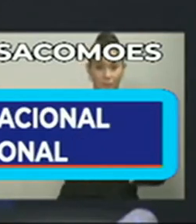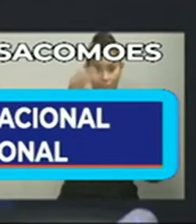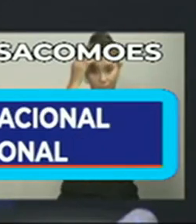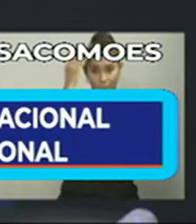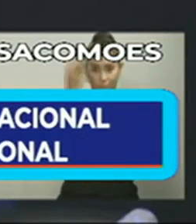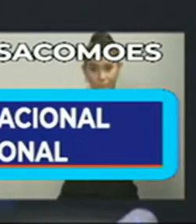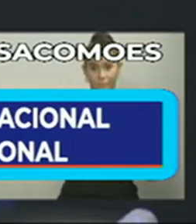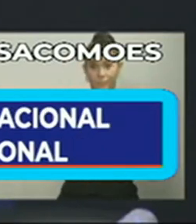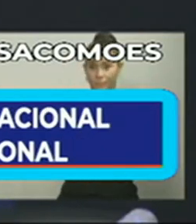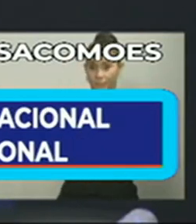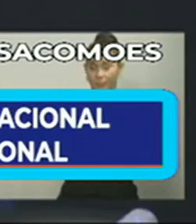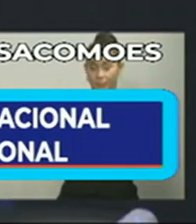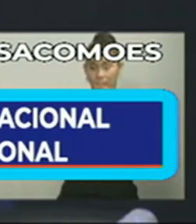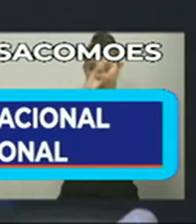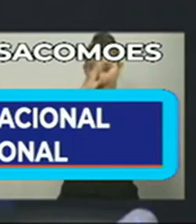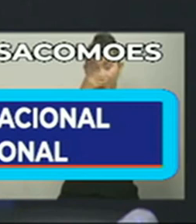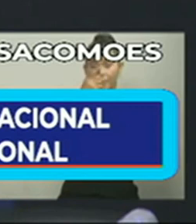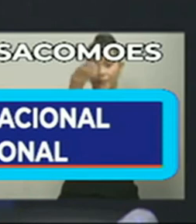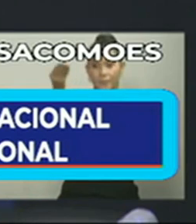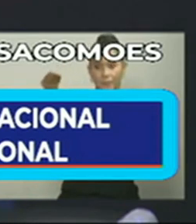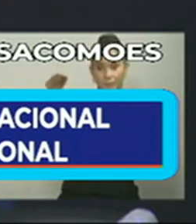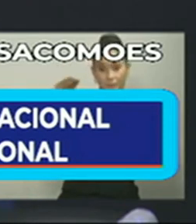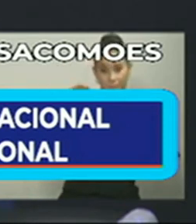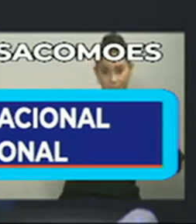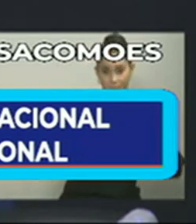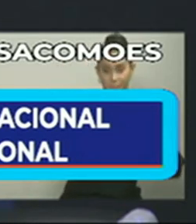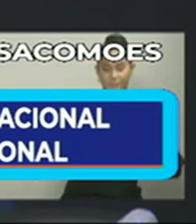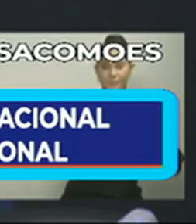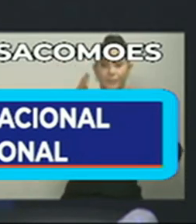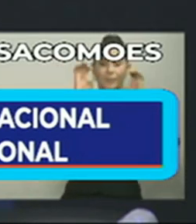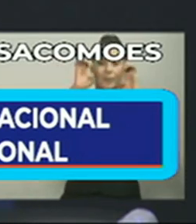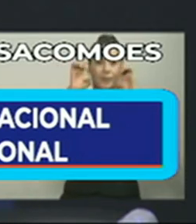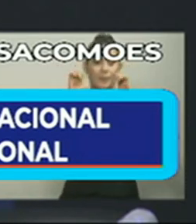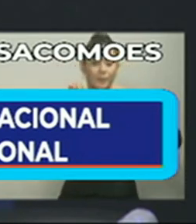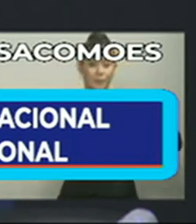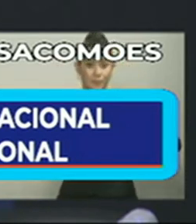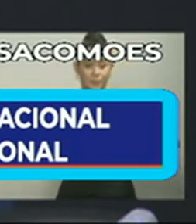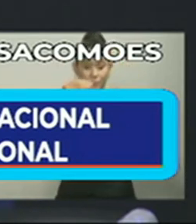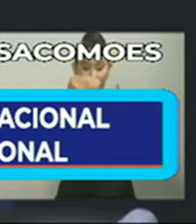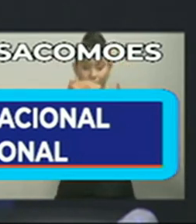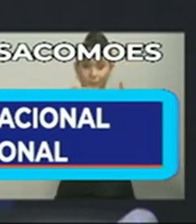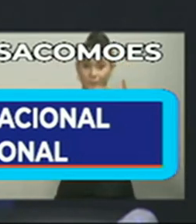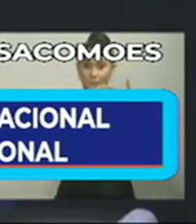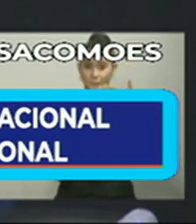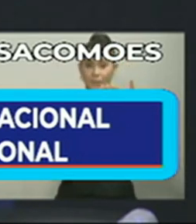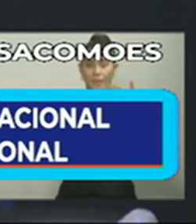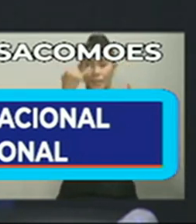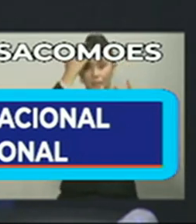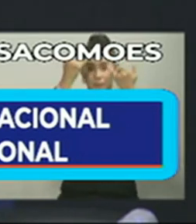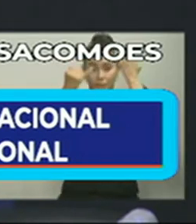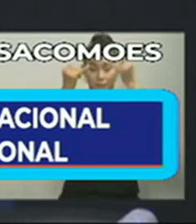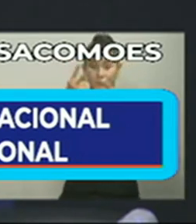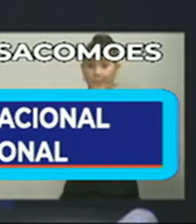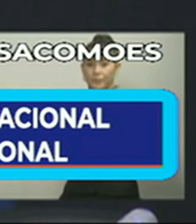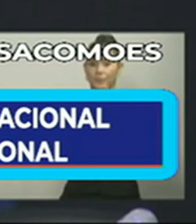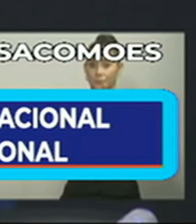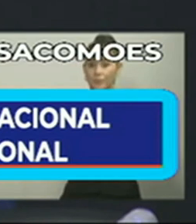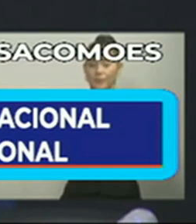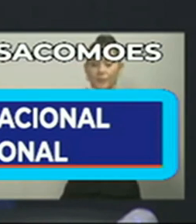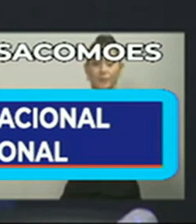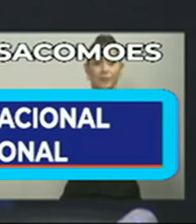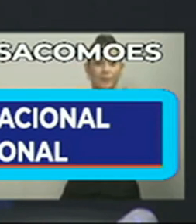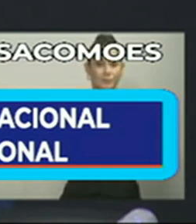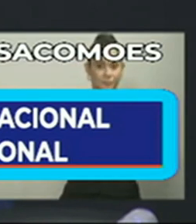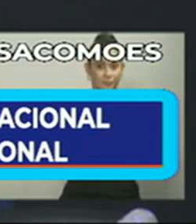que hemos recibido el informe de evaluación diagnóstica de la estrategia de seguridad ciudadana y